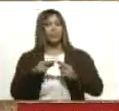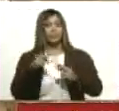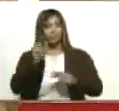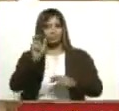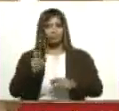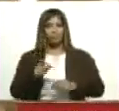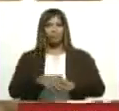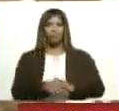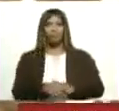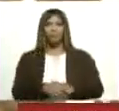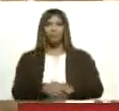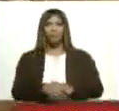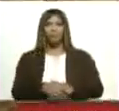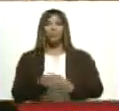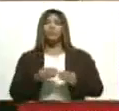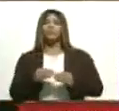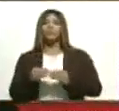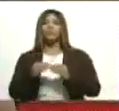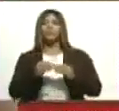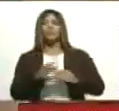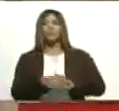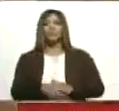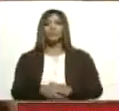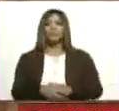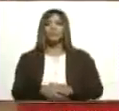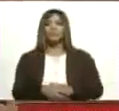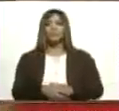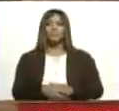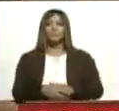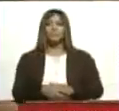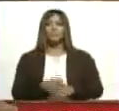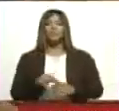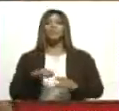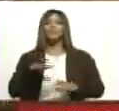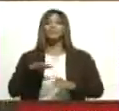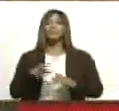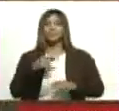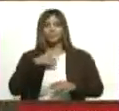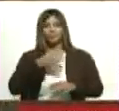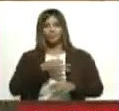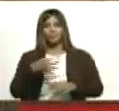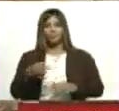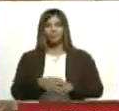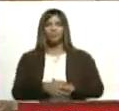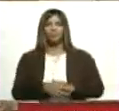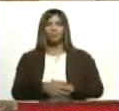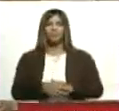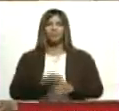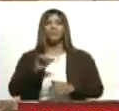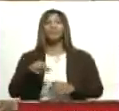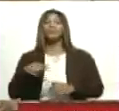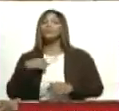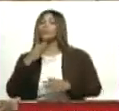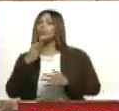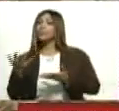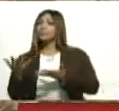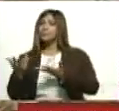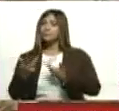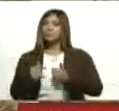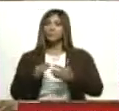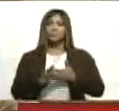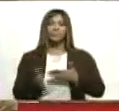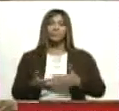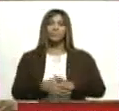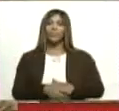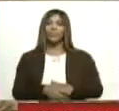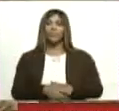Camilo que confeccionó y está confeccionando estas marionetas y pues una maravilla. José Luis, quisiera que nos comentaras acerca de,